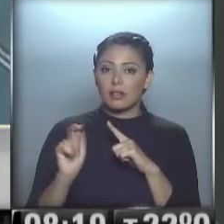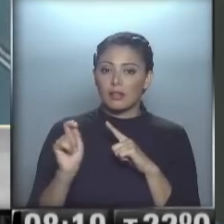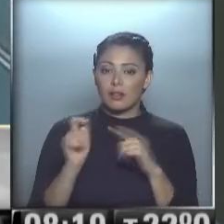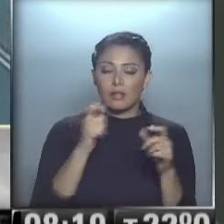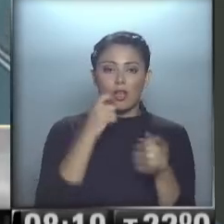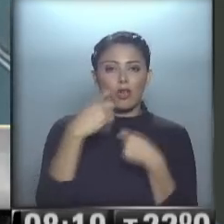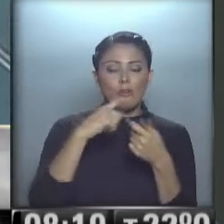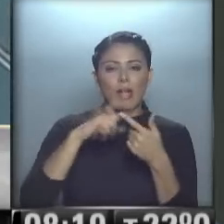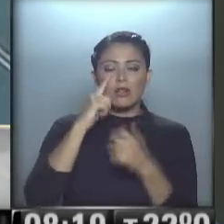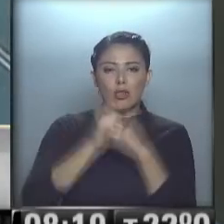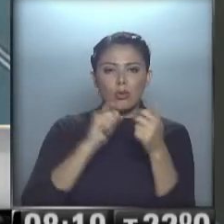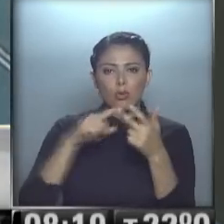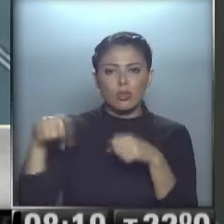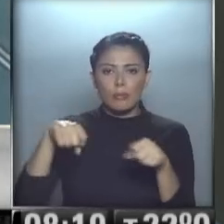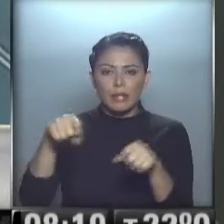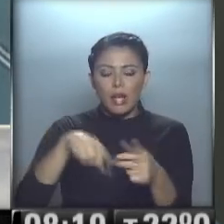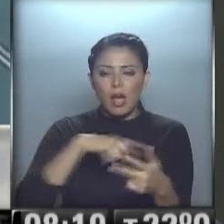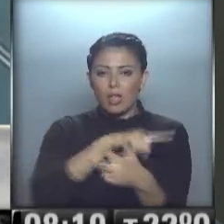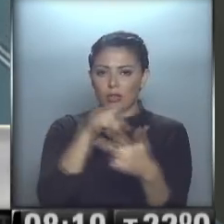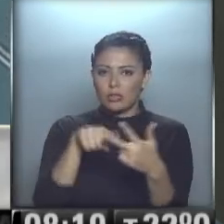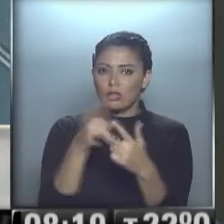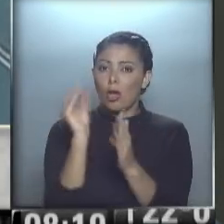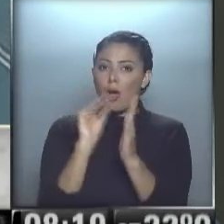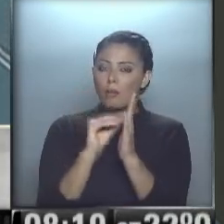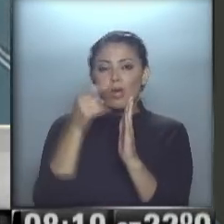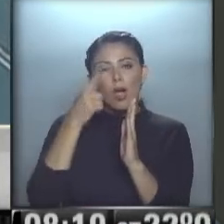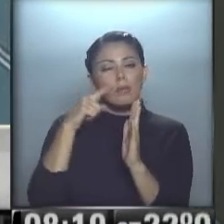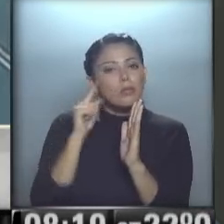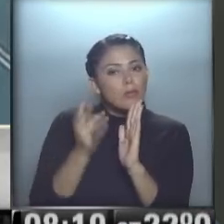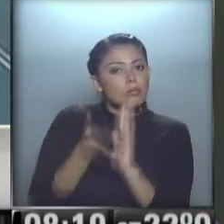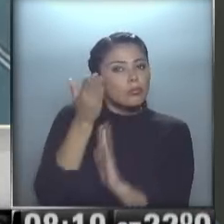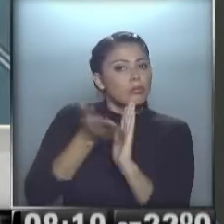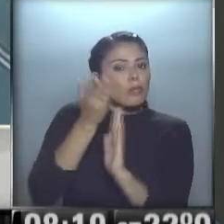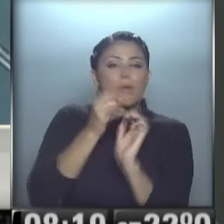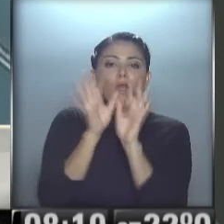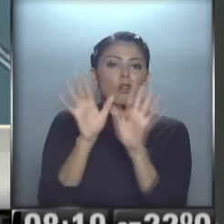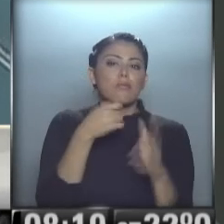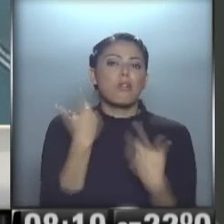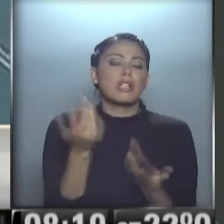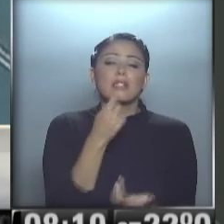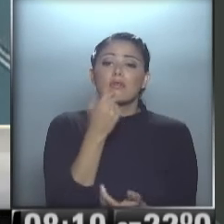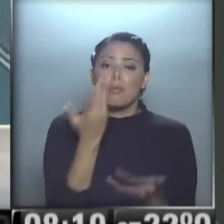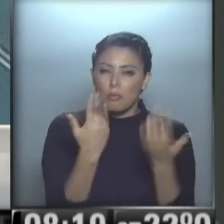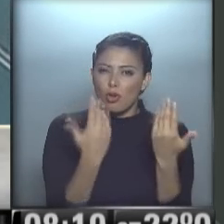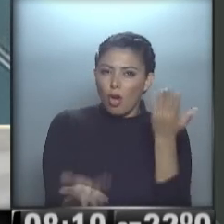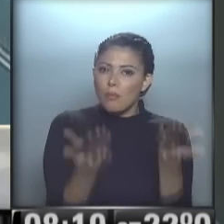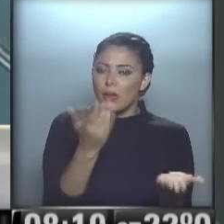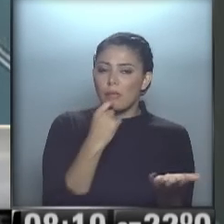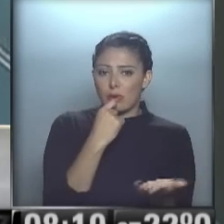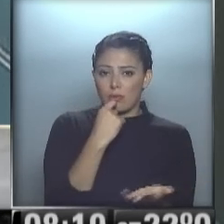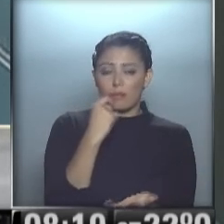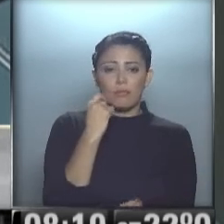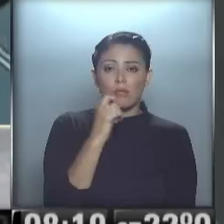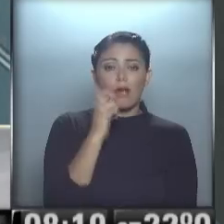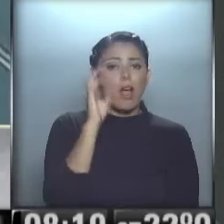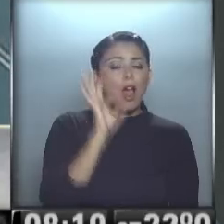comerciantes los industriales los supermercados que remarcan de una manera alevosa si uno compara muchas veces un bien